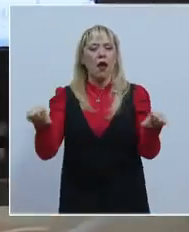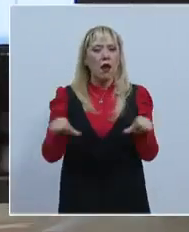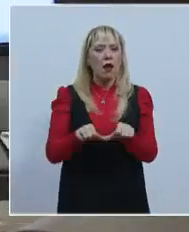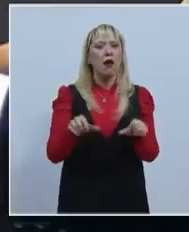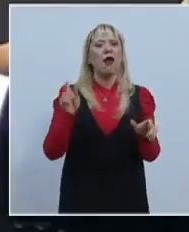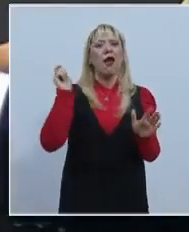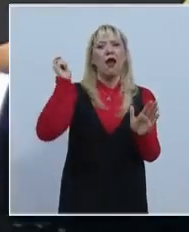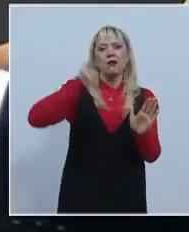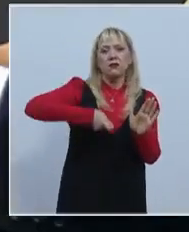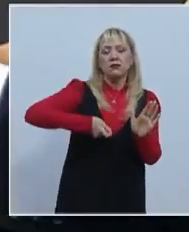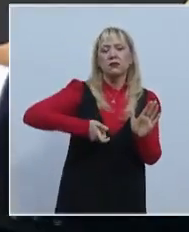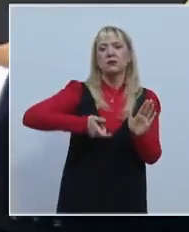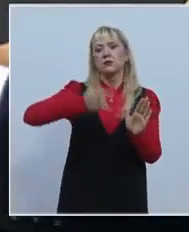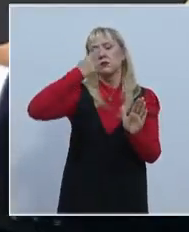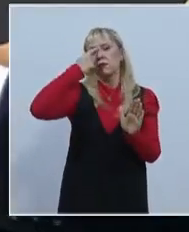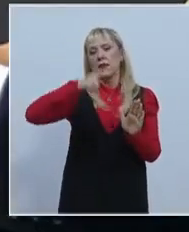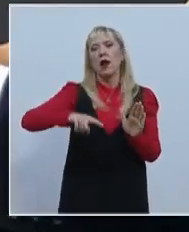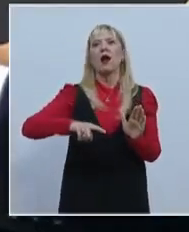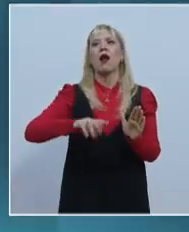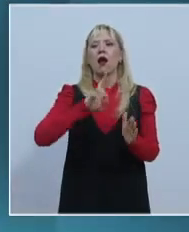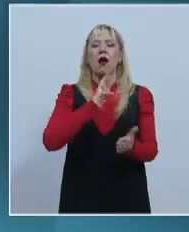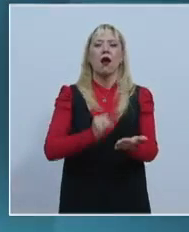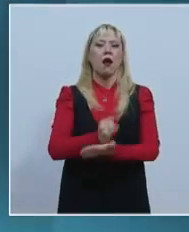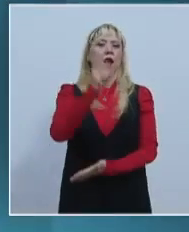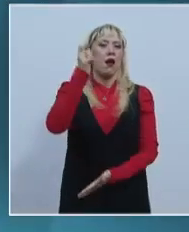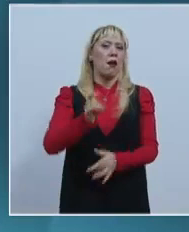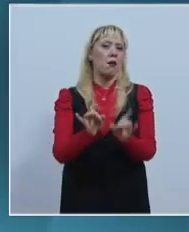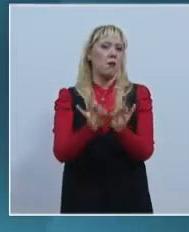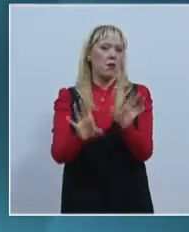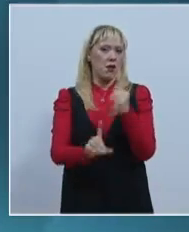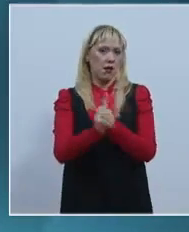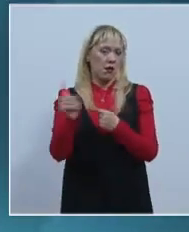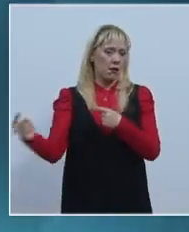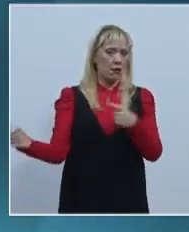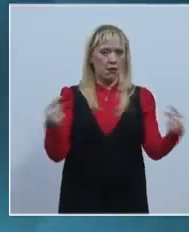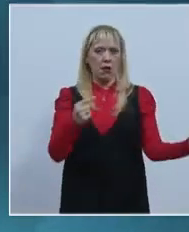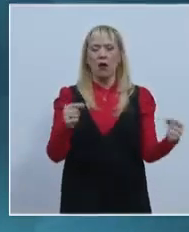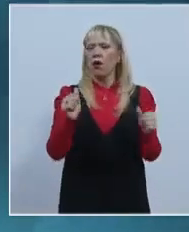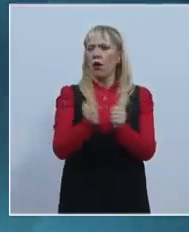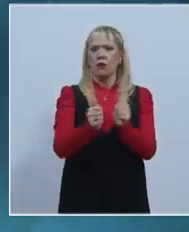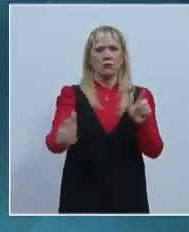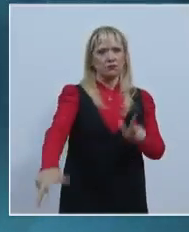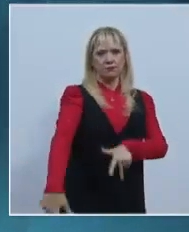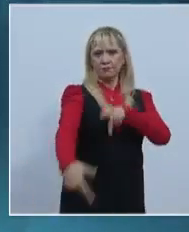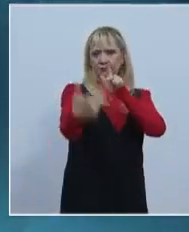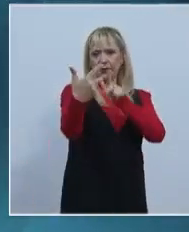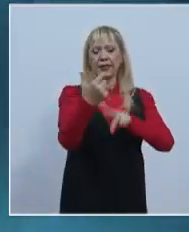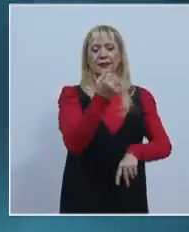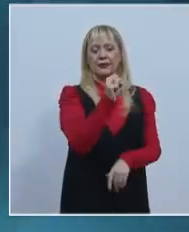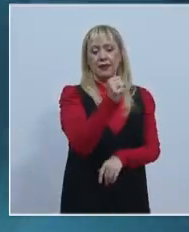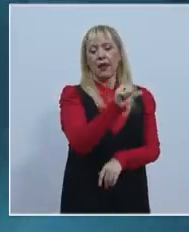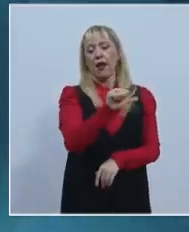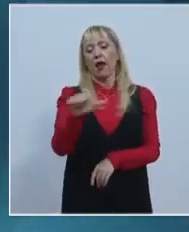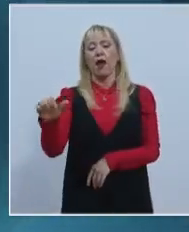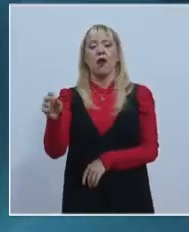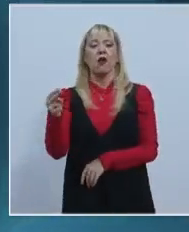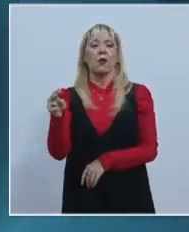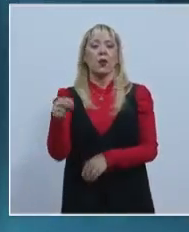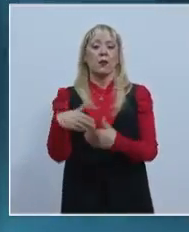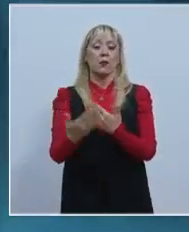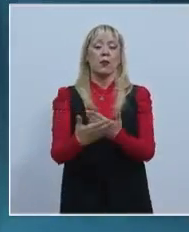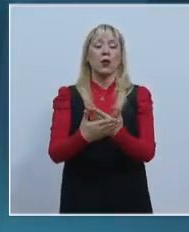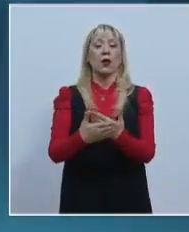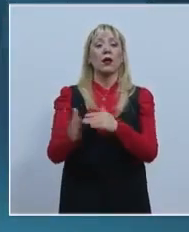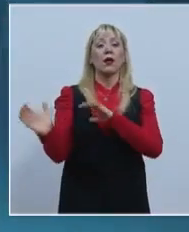su interpretación en la resolución de conflictos. Se llevará a cabo de manera virtual entre septiembre y noviembre próximos.